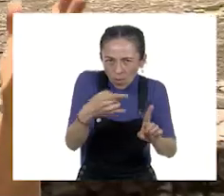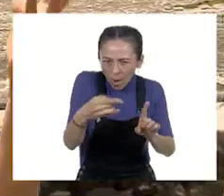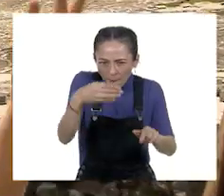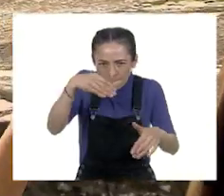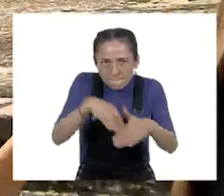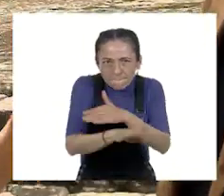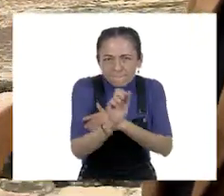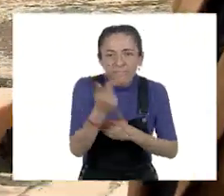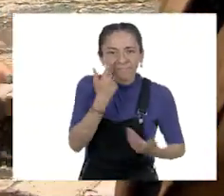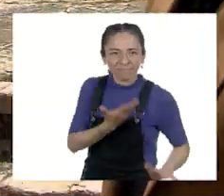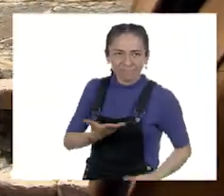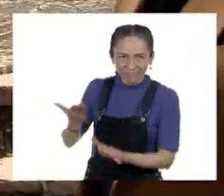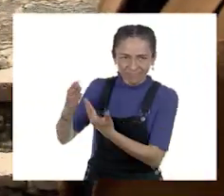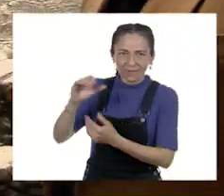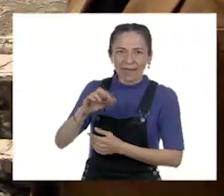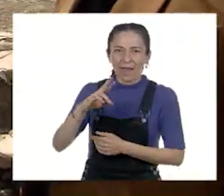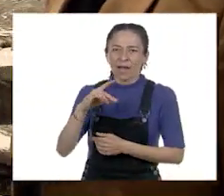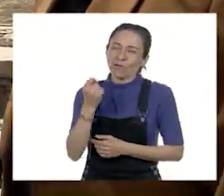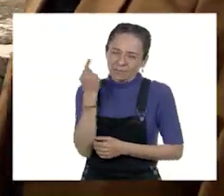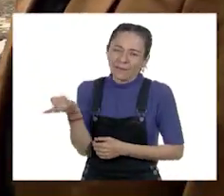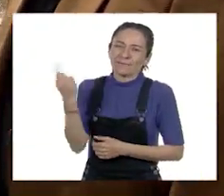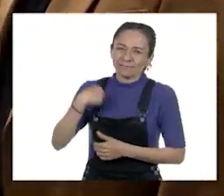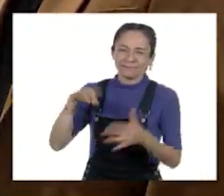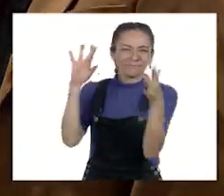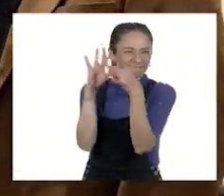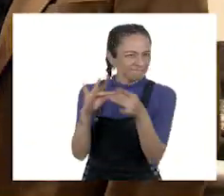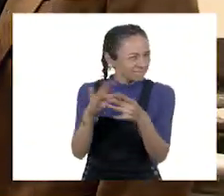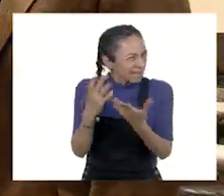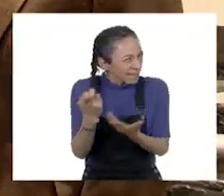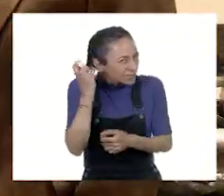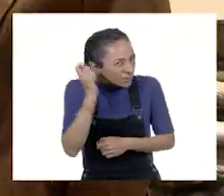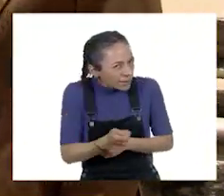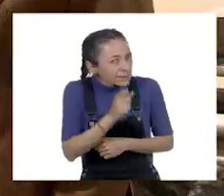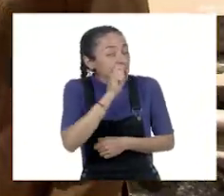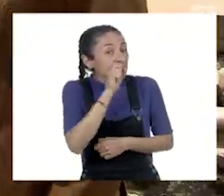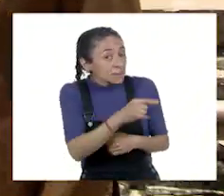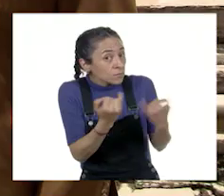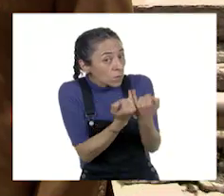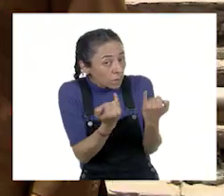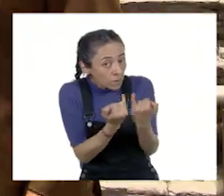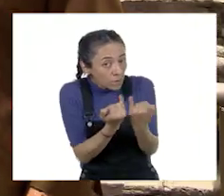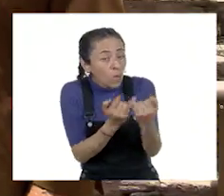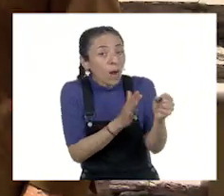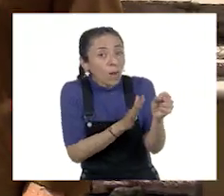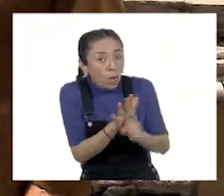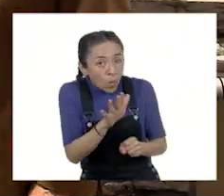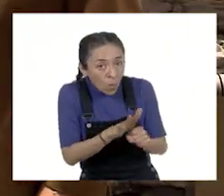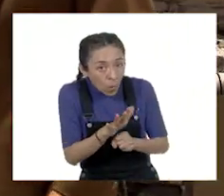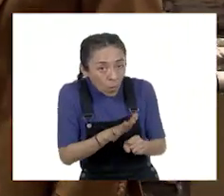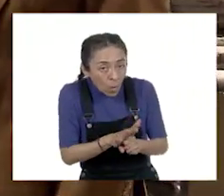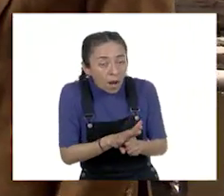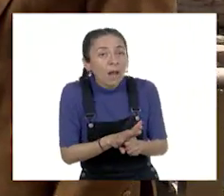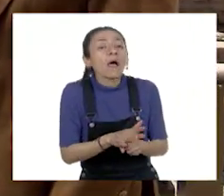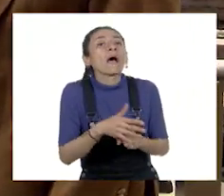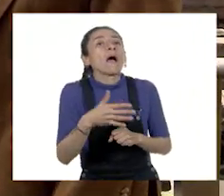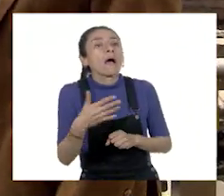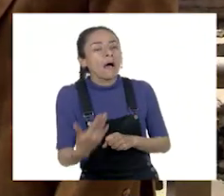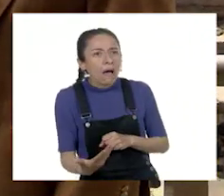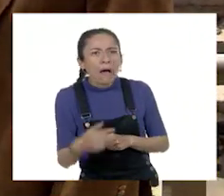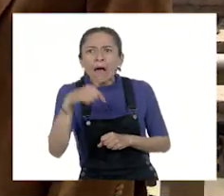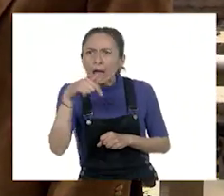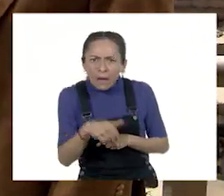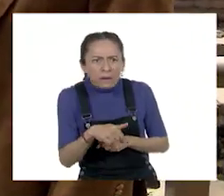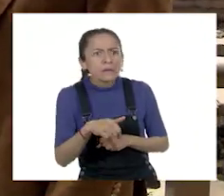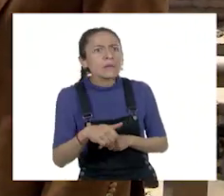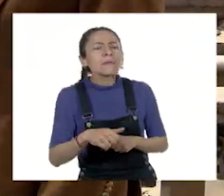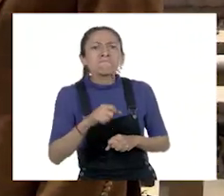poco acerca de ella y acerca también de lo interesante que es el saber que todavía se tienen las lajas del